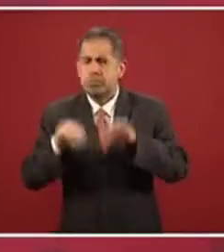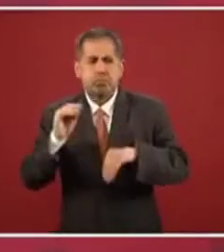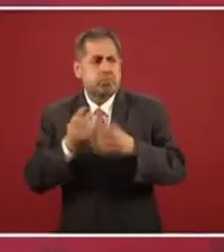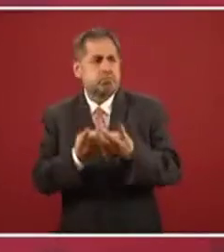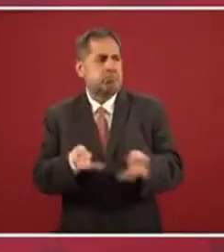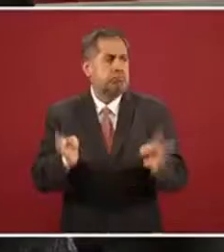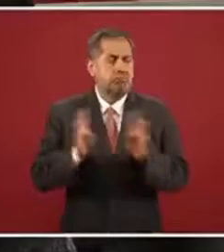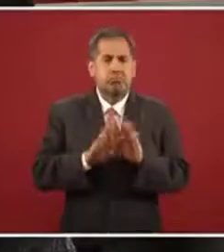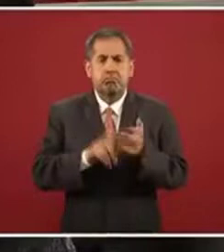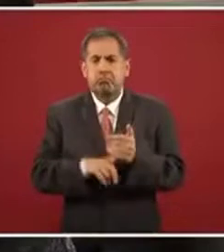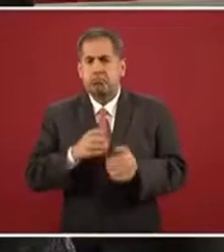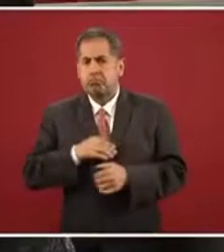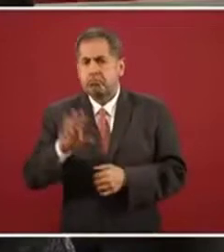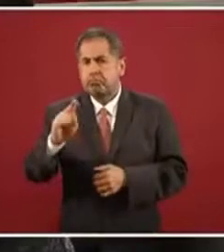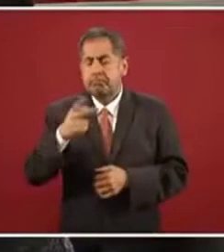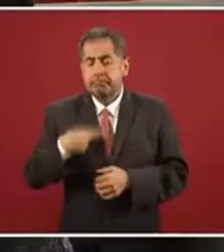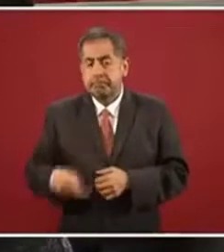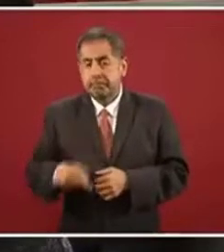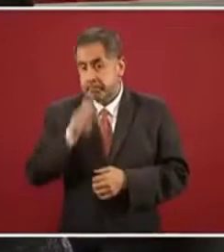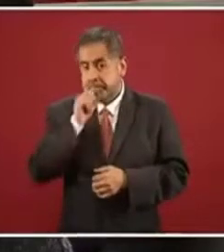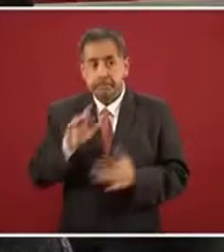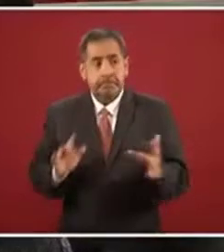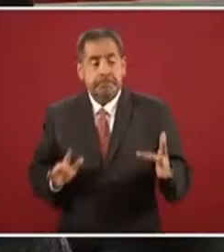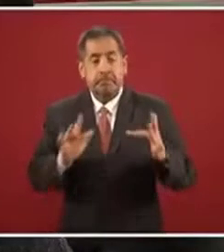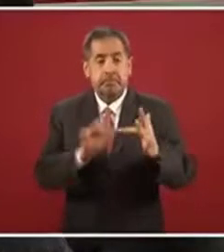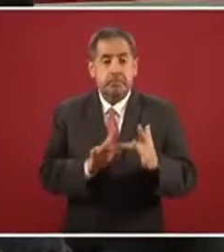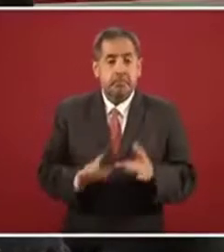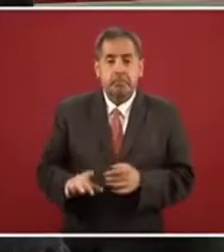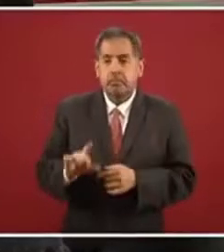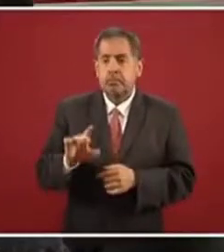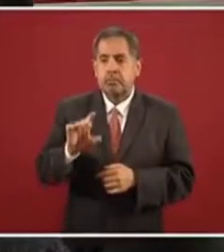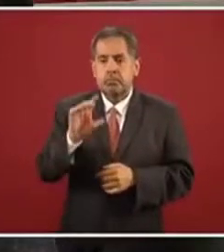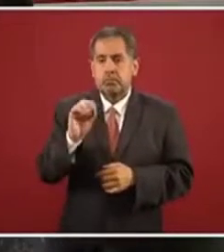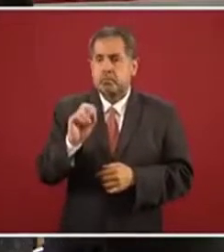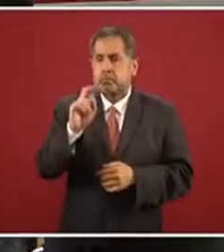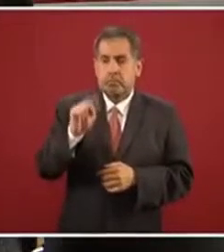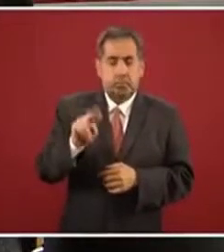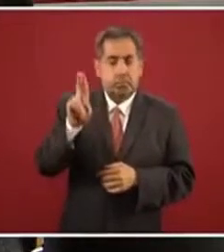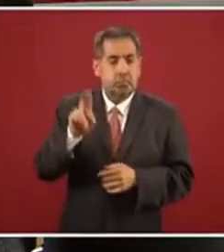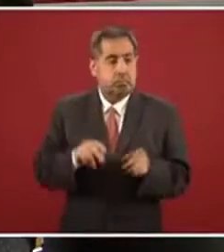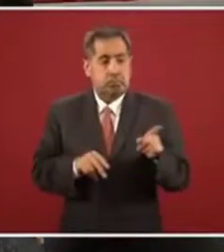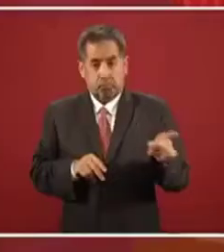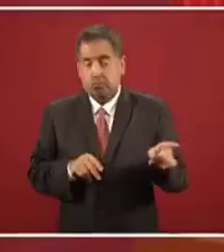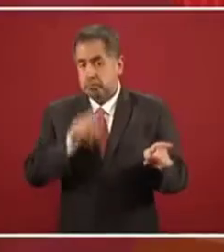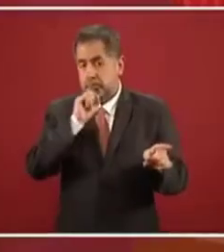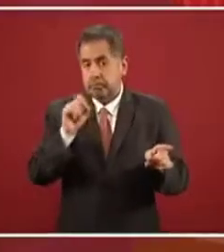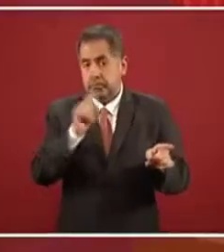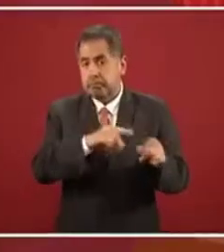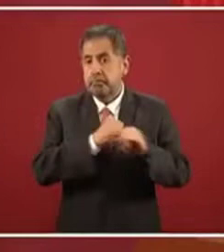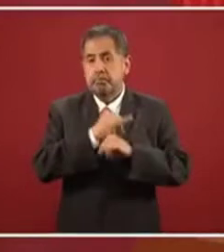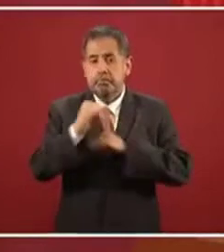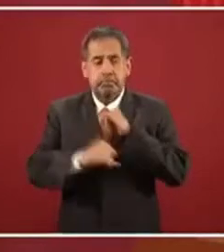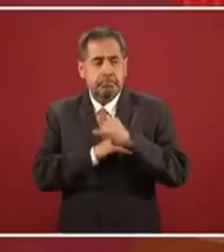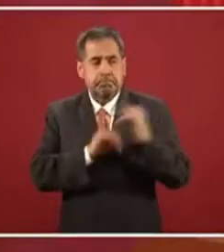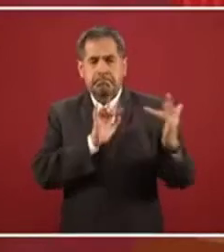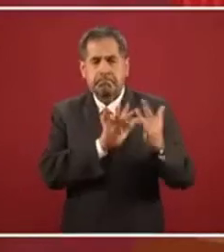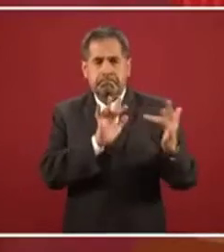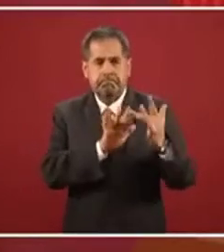Asimismo, se estableció contacto con la Organización de Naciones Unidas y otras instituciones y organismos internacionales. ¿Para